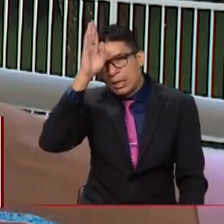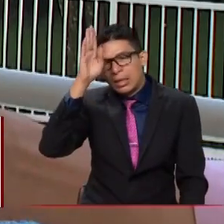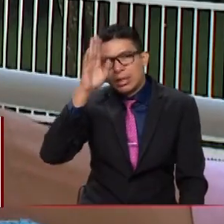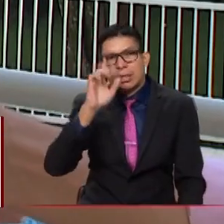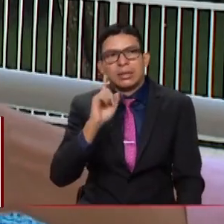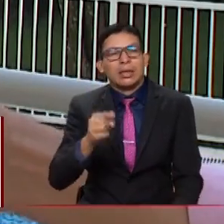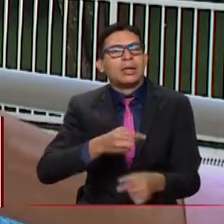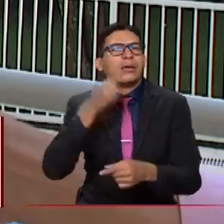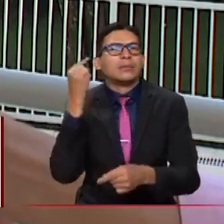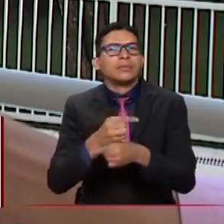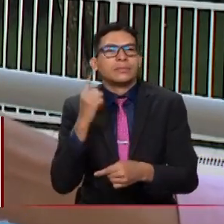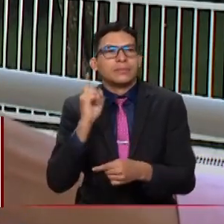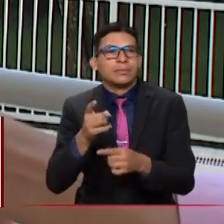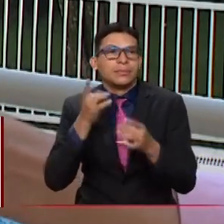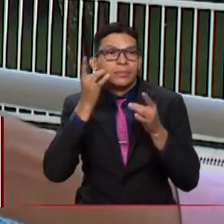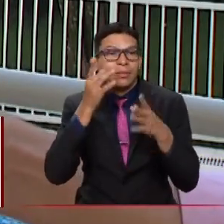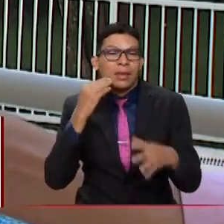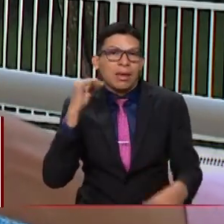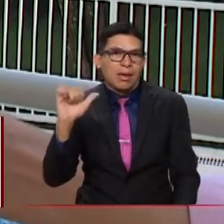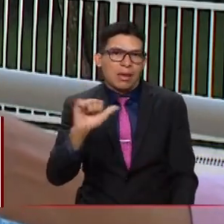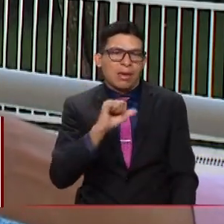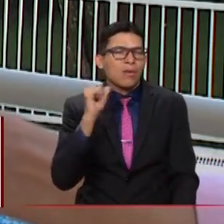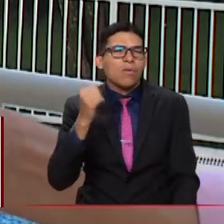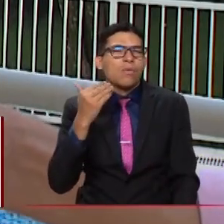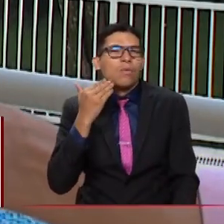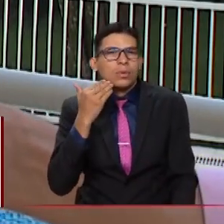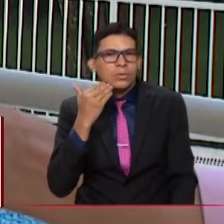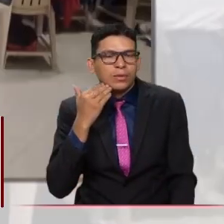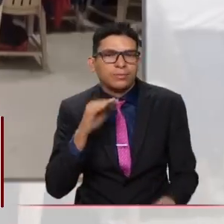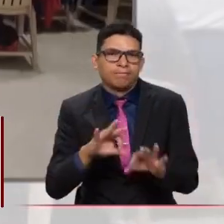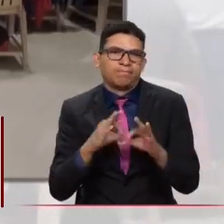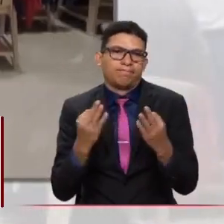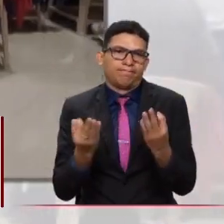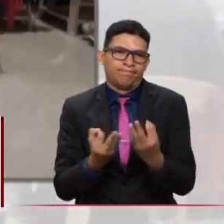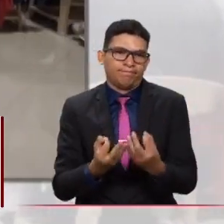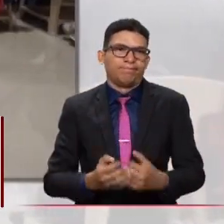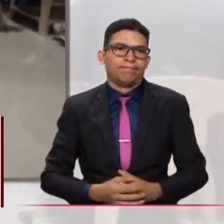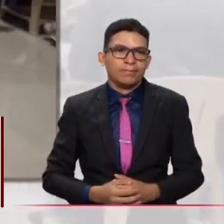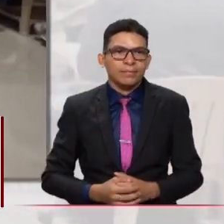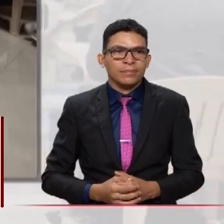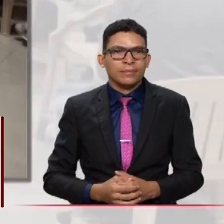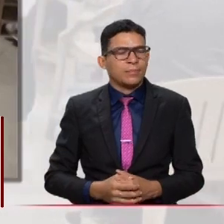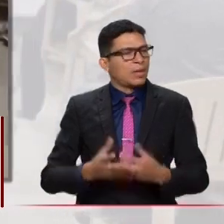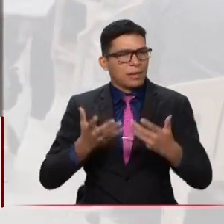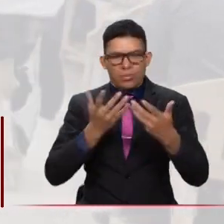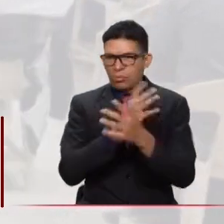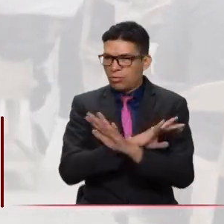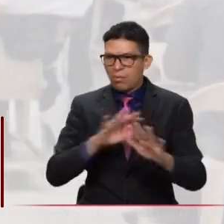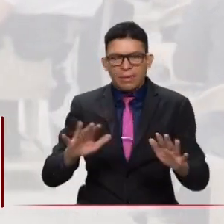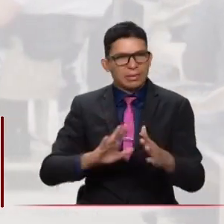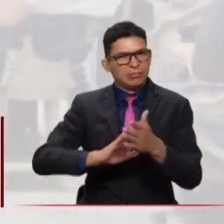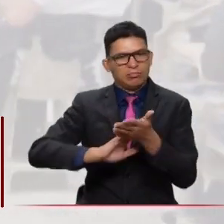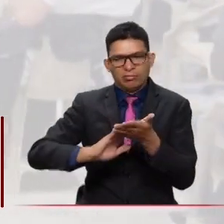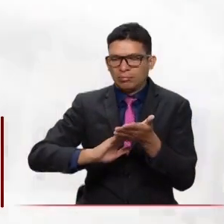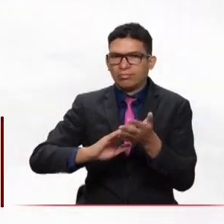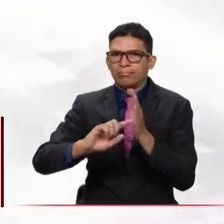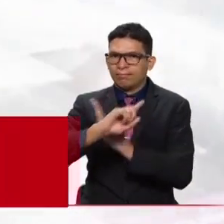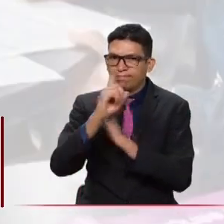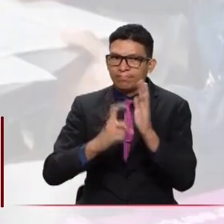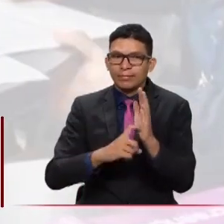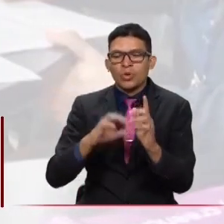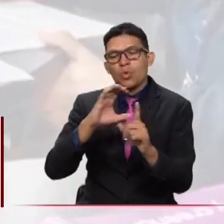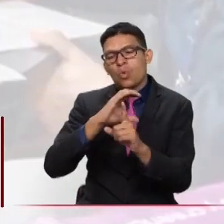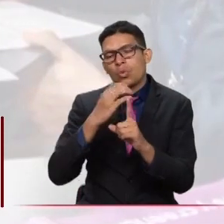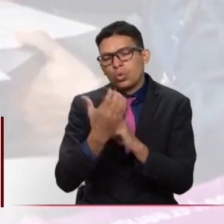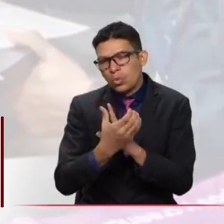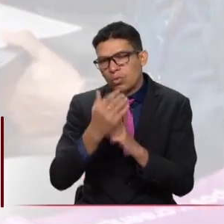y se materializa de manera grave para las mujeres cuando se conforma una familia. Con el fin de abolir este tipo de violencias arraigadas a aspectos culturales y de